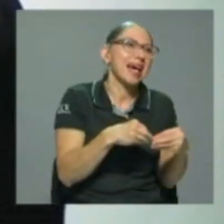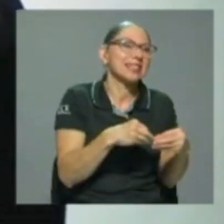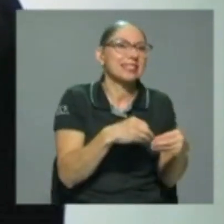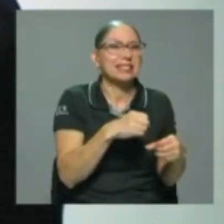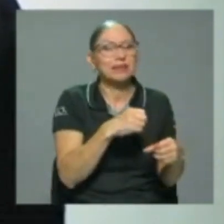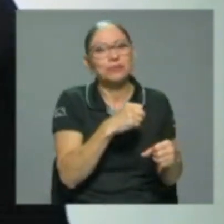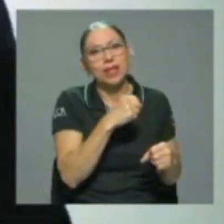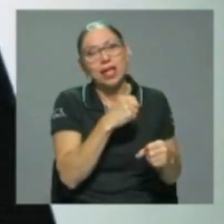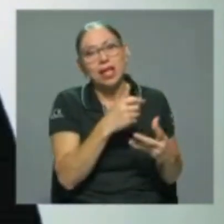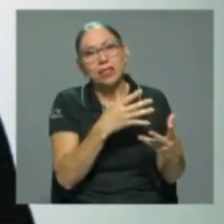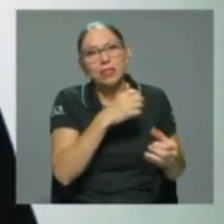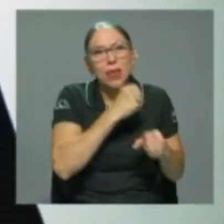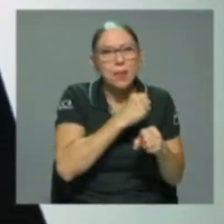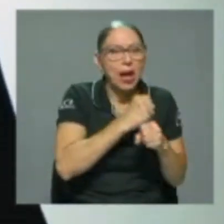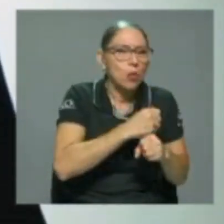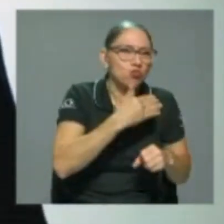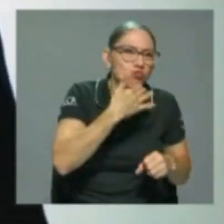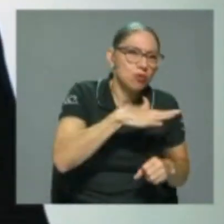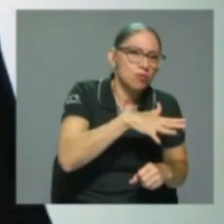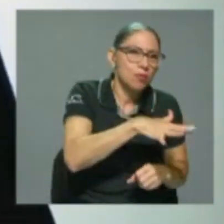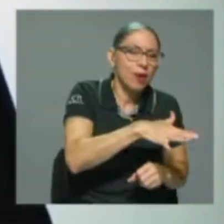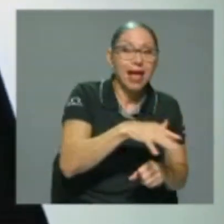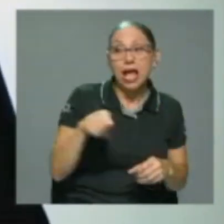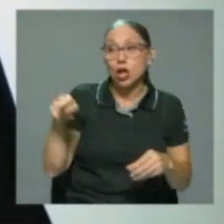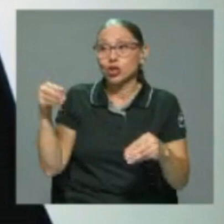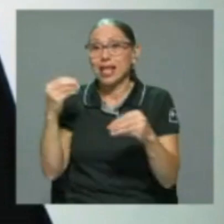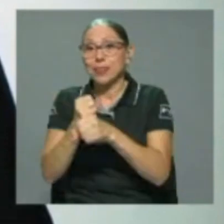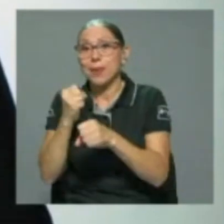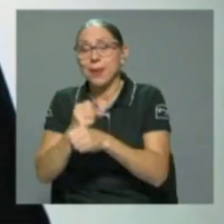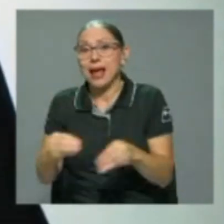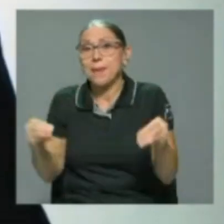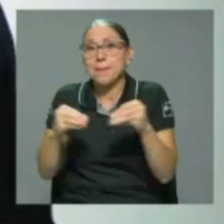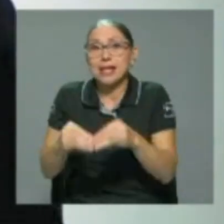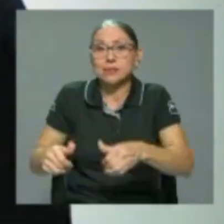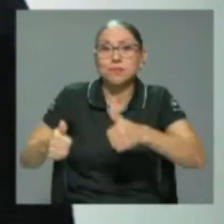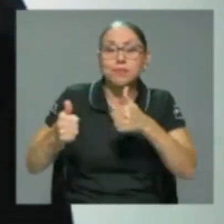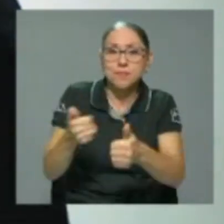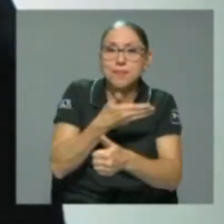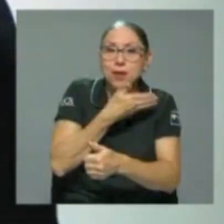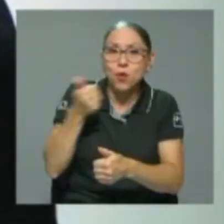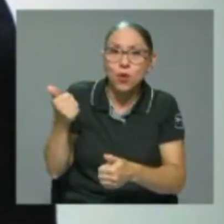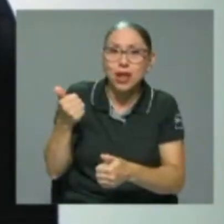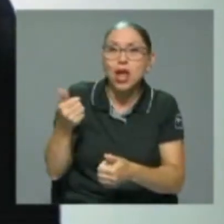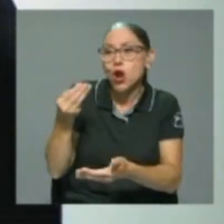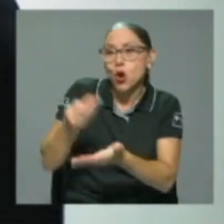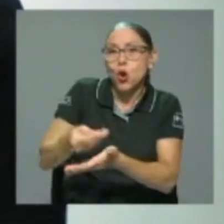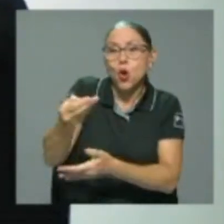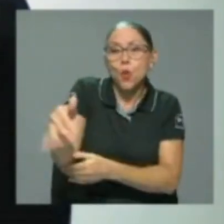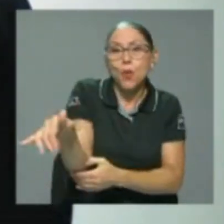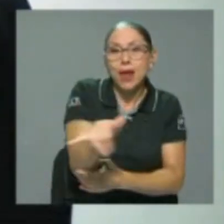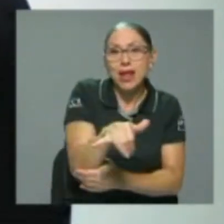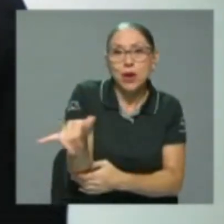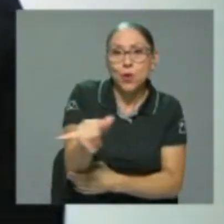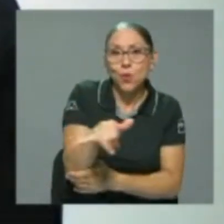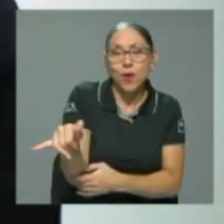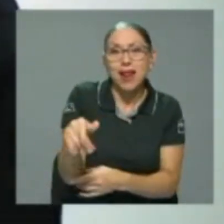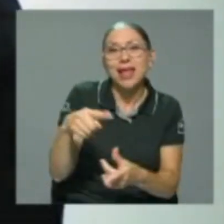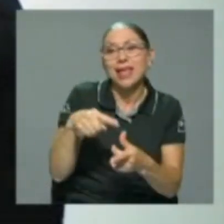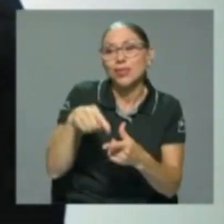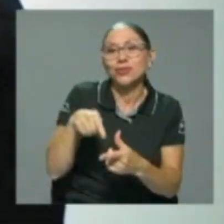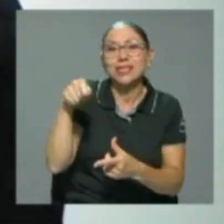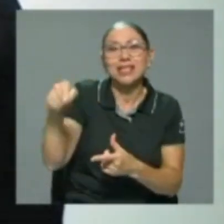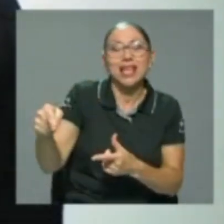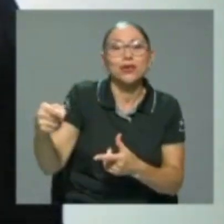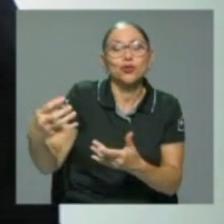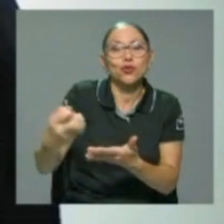las mismas tarifas, y consecuentemente esos operadores obtienen utilidades cada